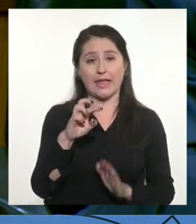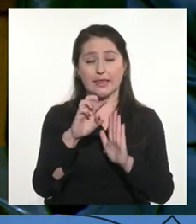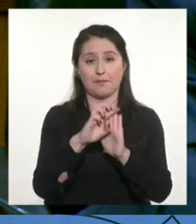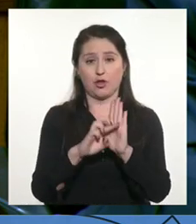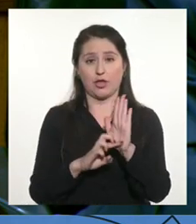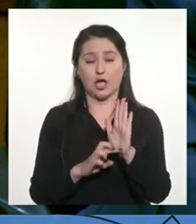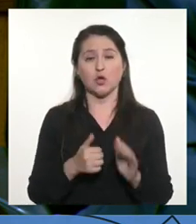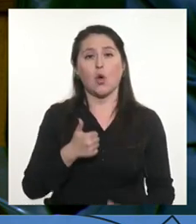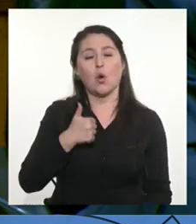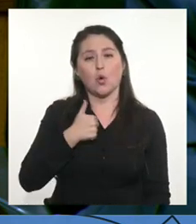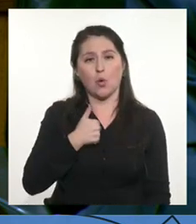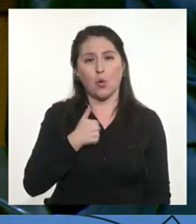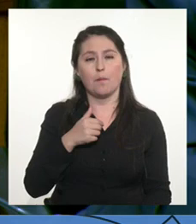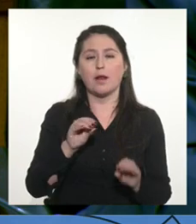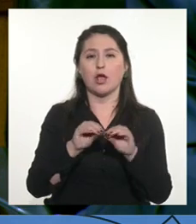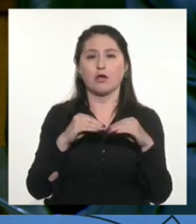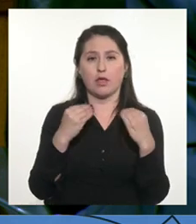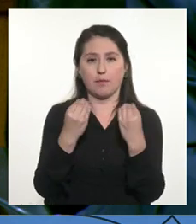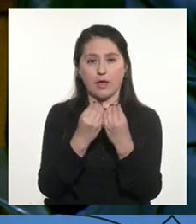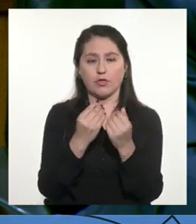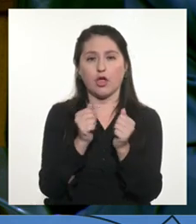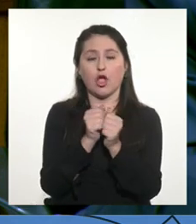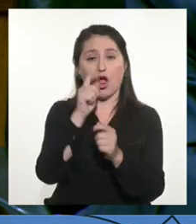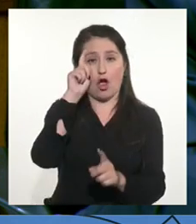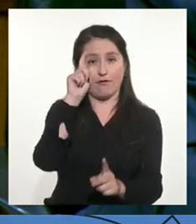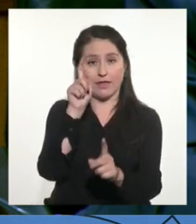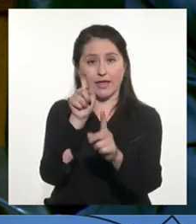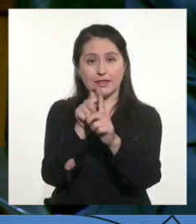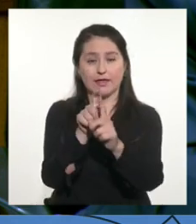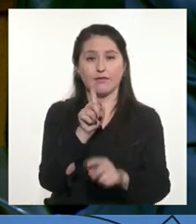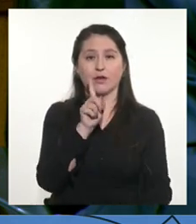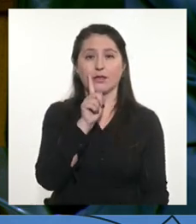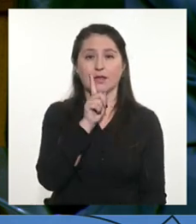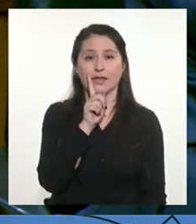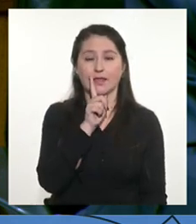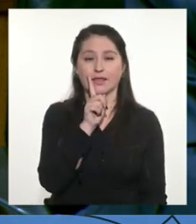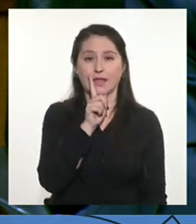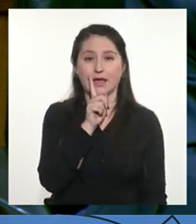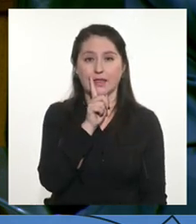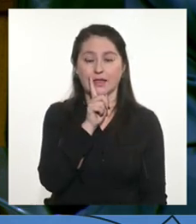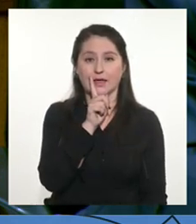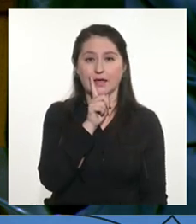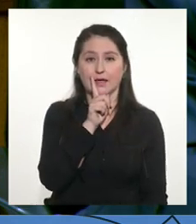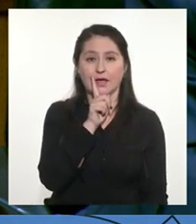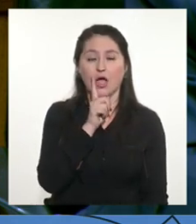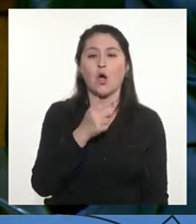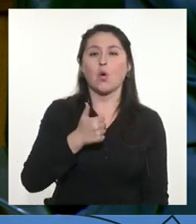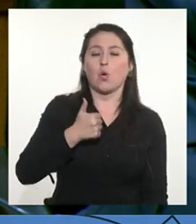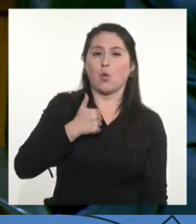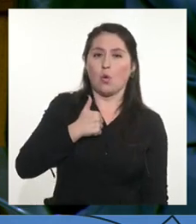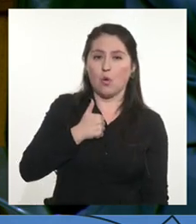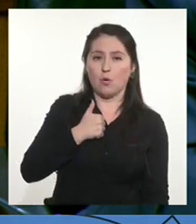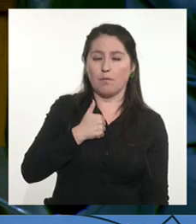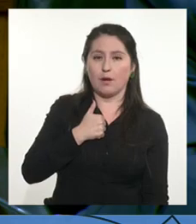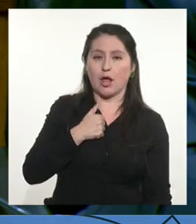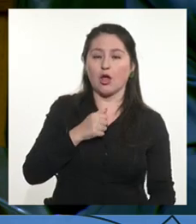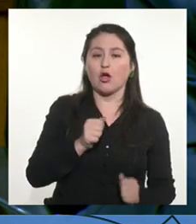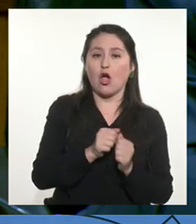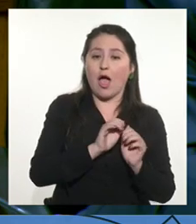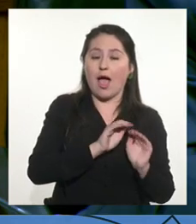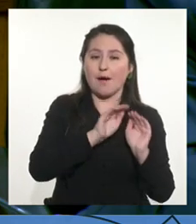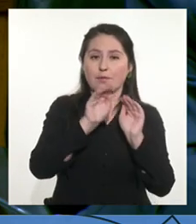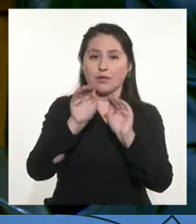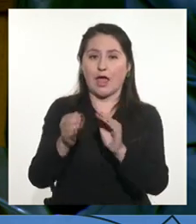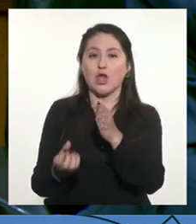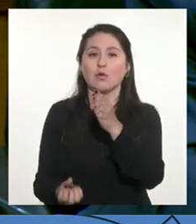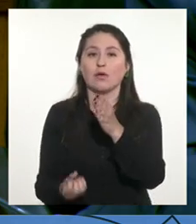plenamente con los objetivos que tiene que se expresan en su mensaje cumple con aportar también a la